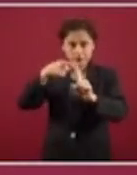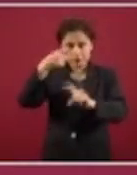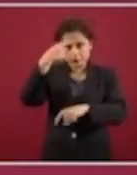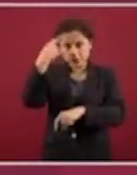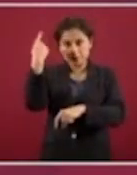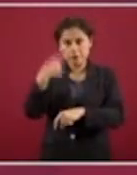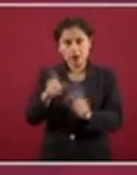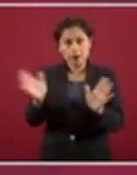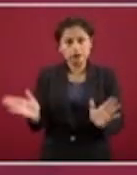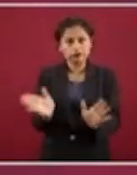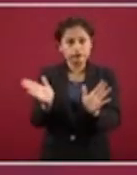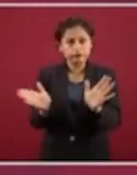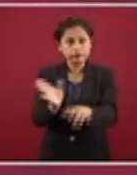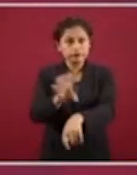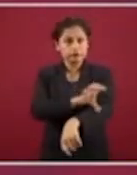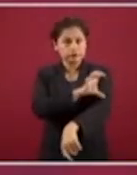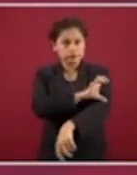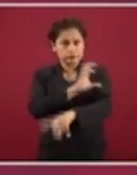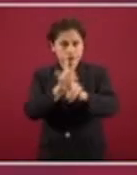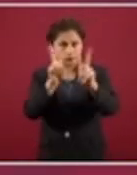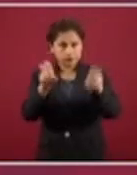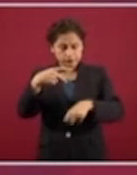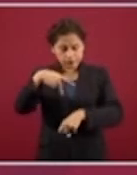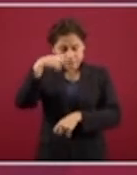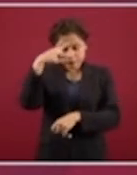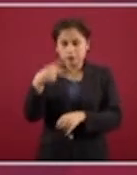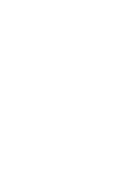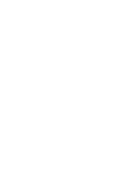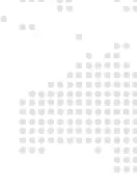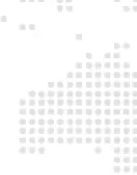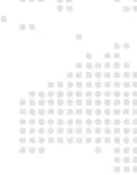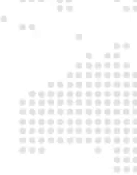al sector energético. Va a ser así.